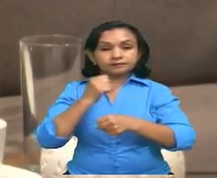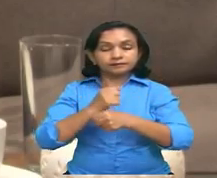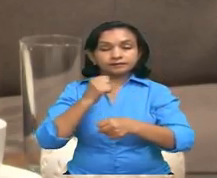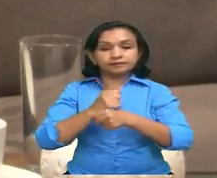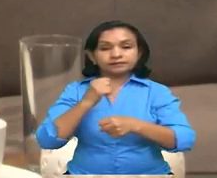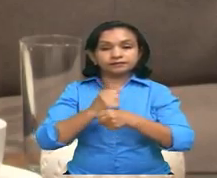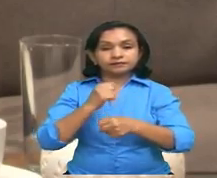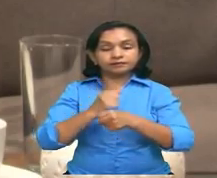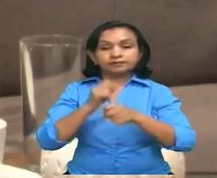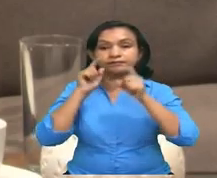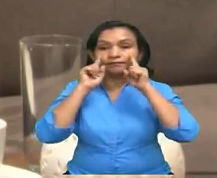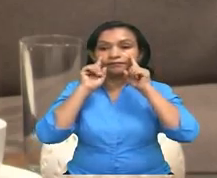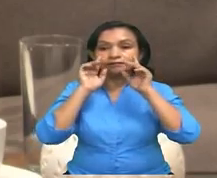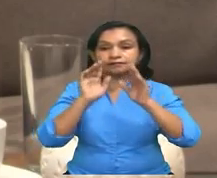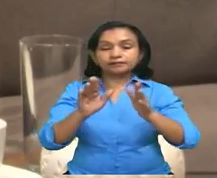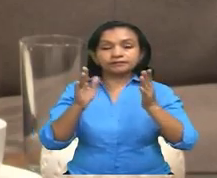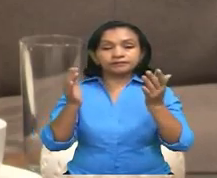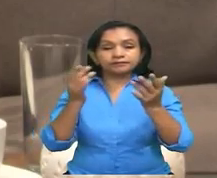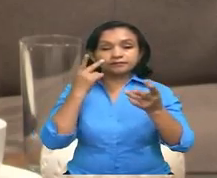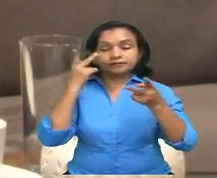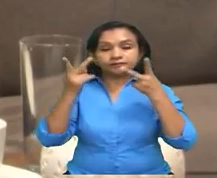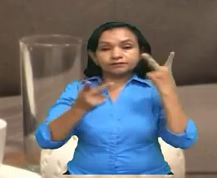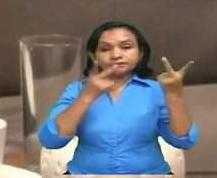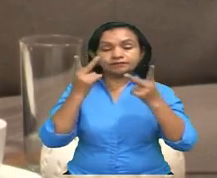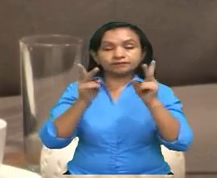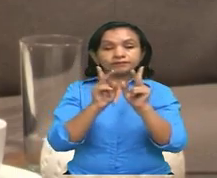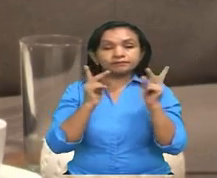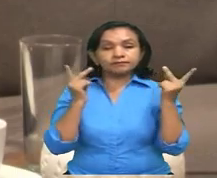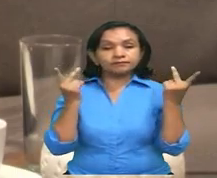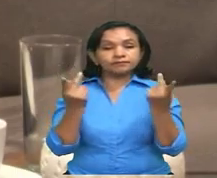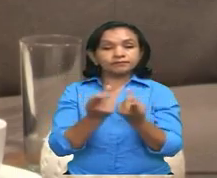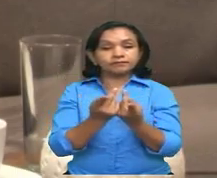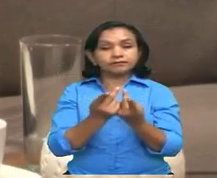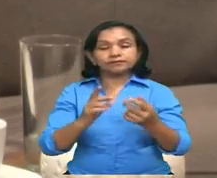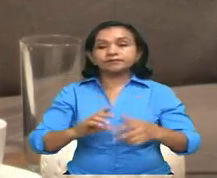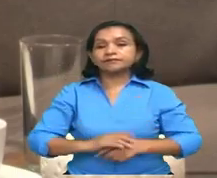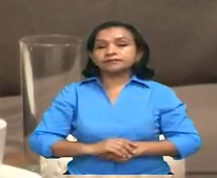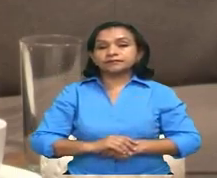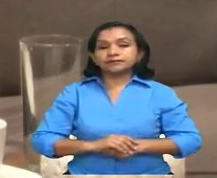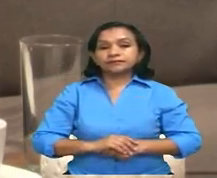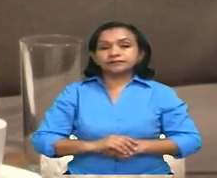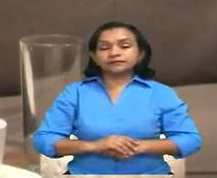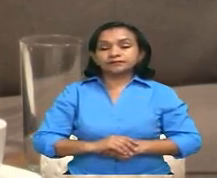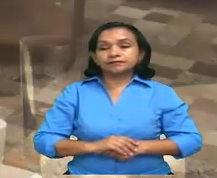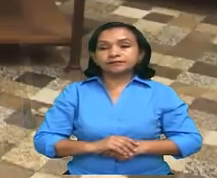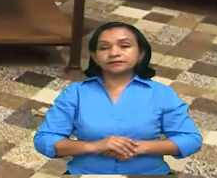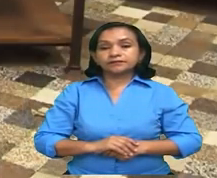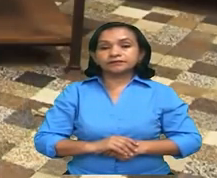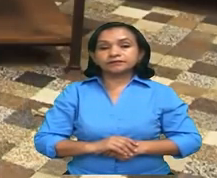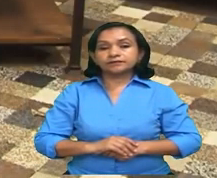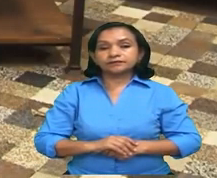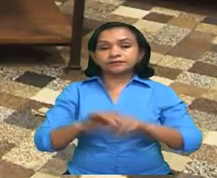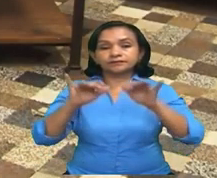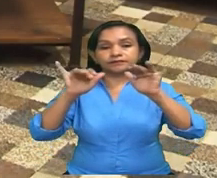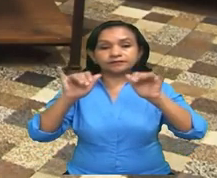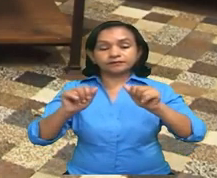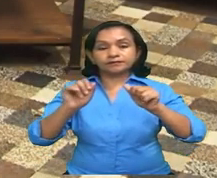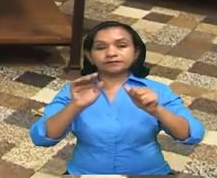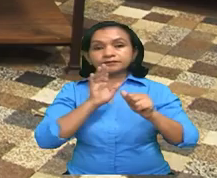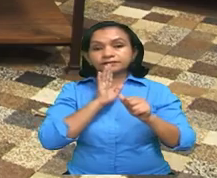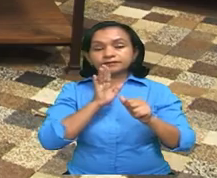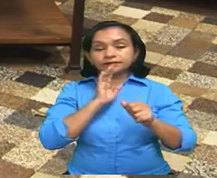con su familia, o ya sea de negocio, como sea que venga a nuestro país, lo puede disfrutar totalmente. La Policía Nacional